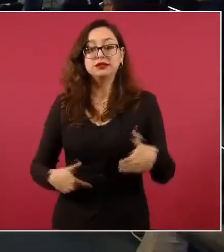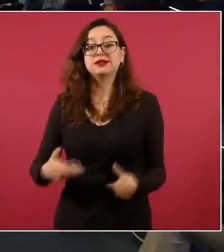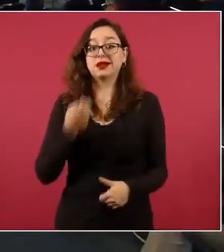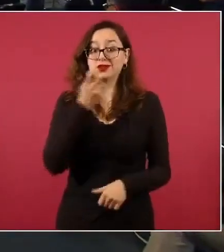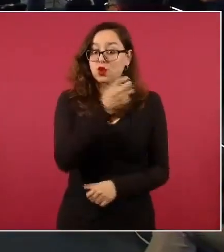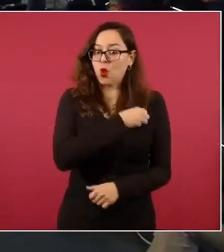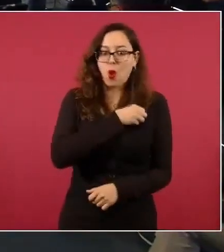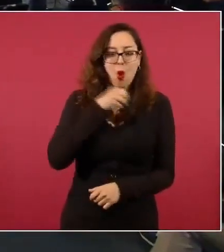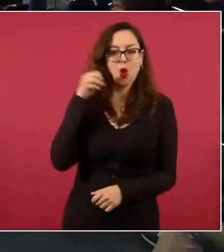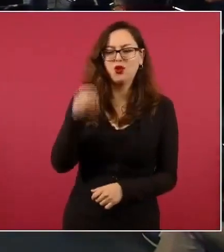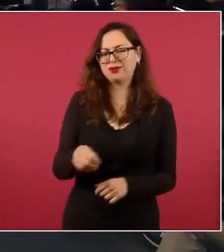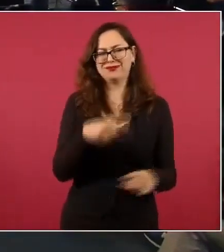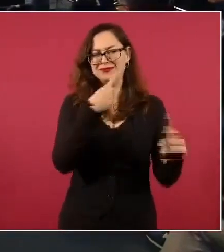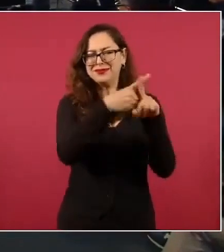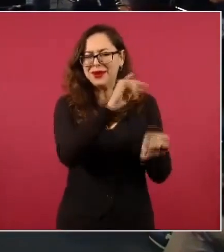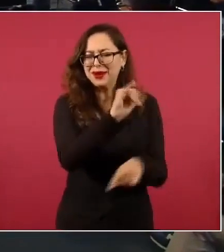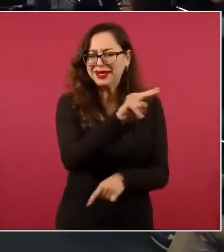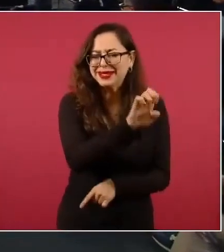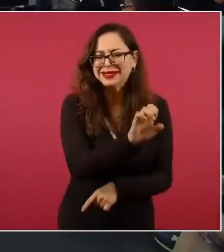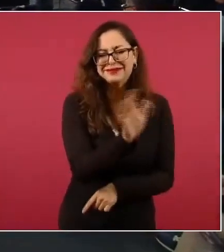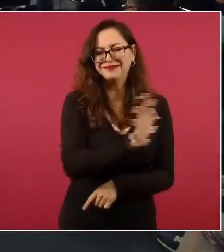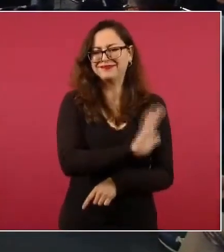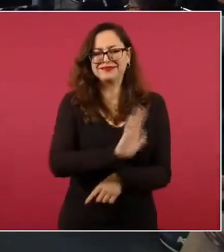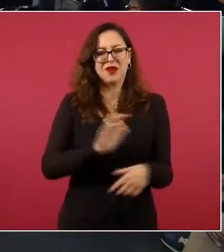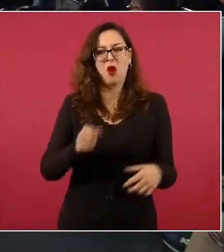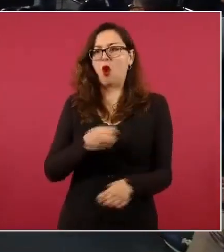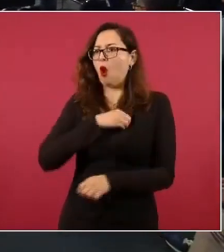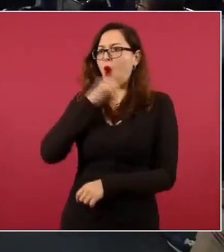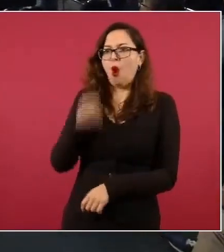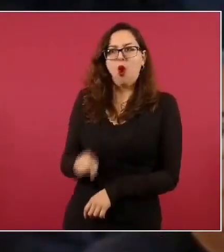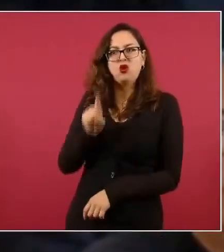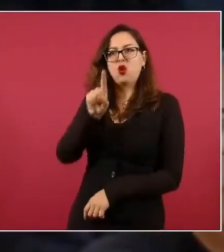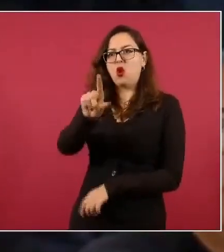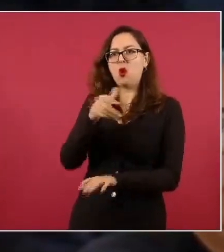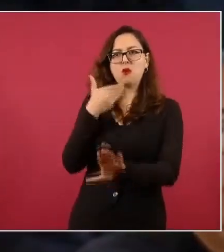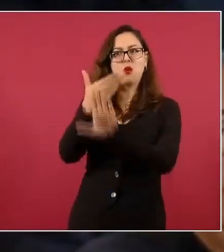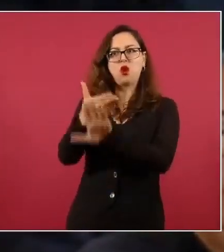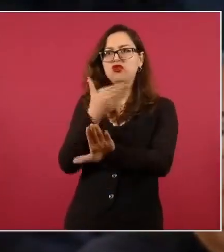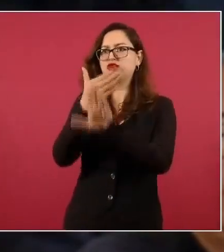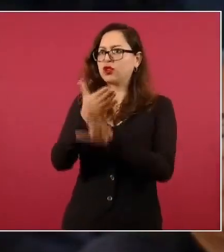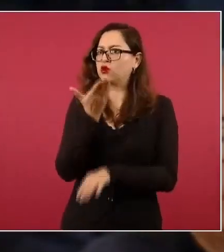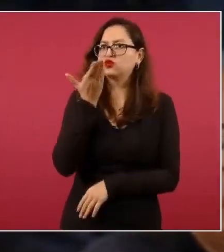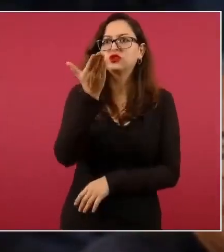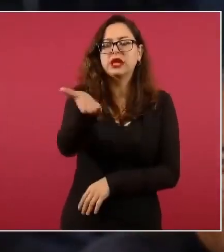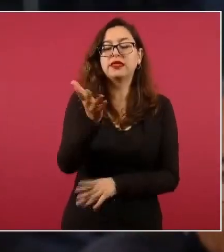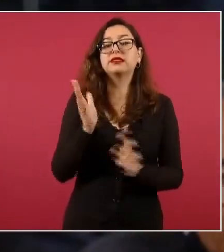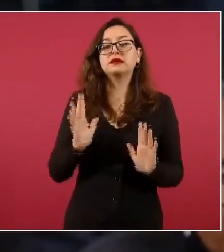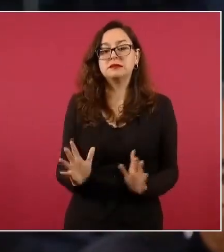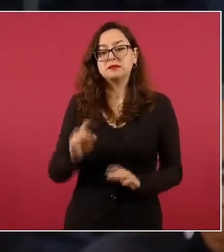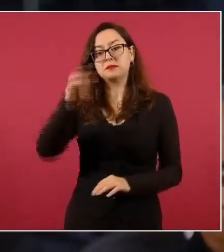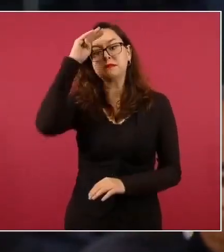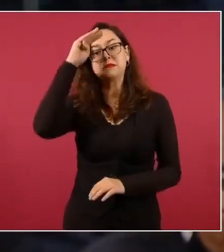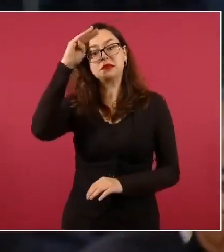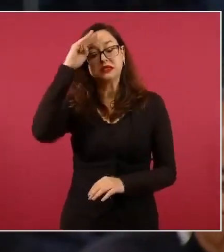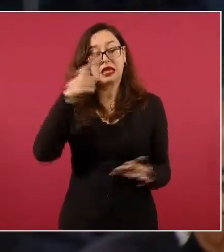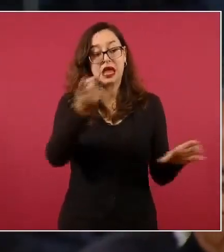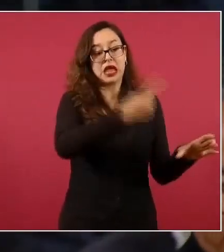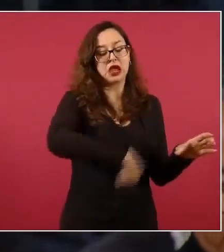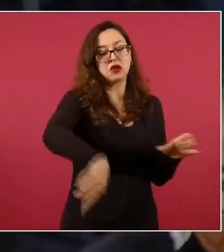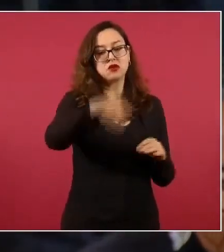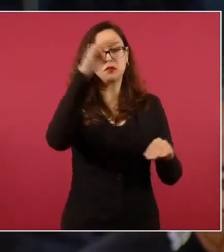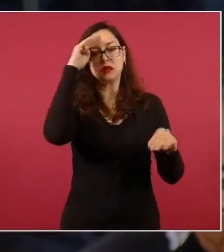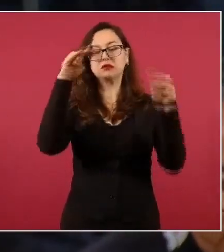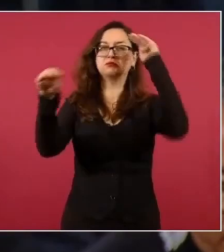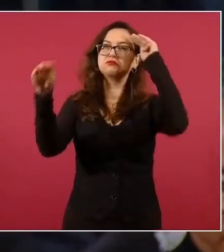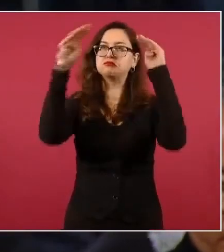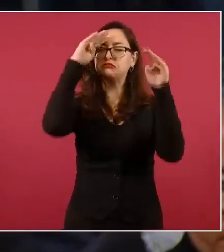representa. ¿Usted piensa que estas movilizaciones que fueron planeadas por las cúpulas económicas que durante años se sintieron dueñas del país